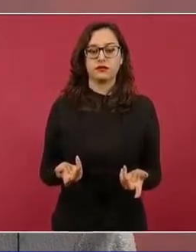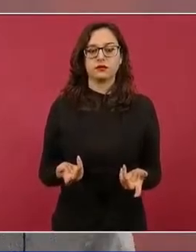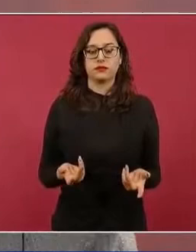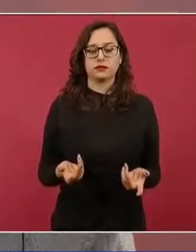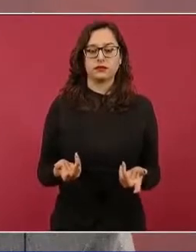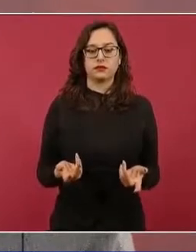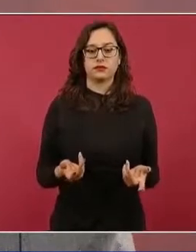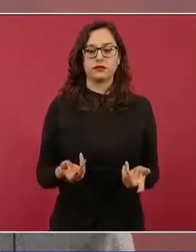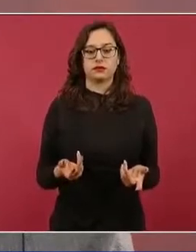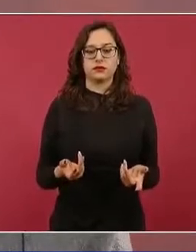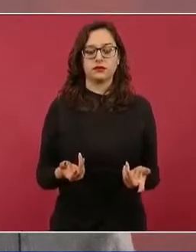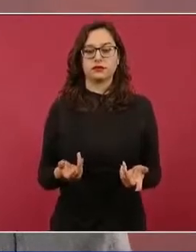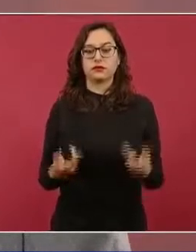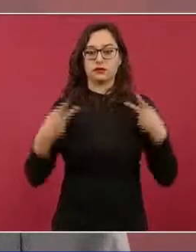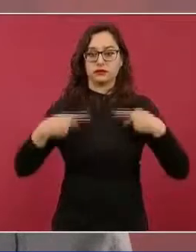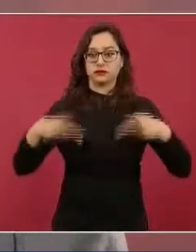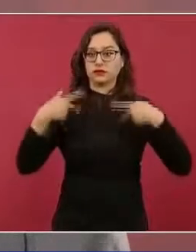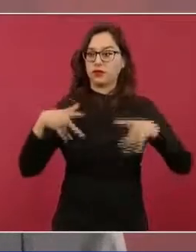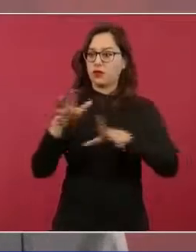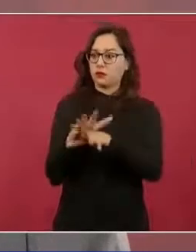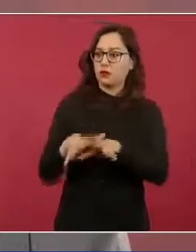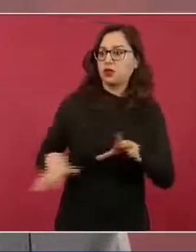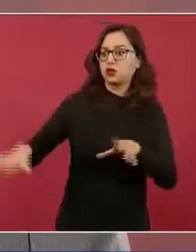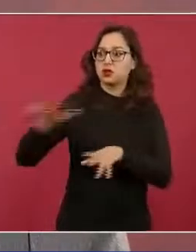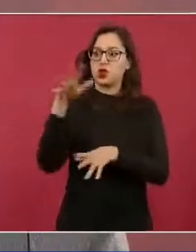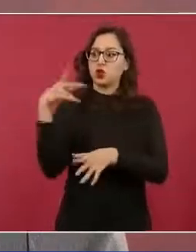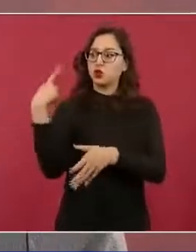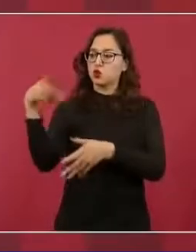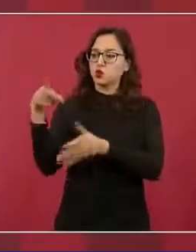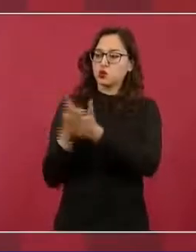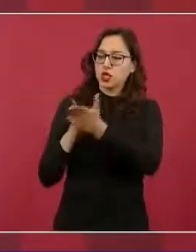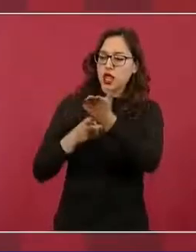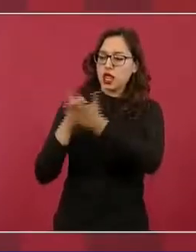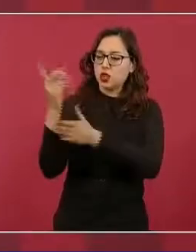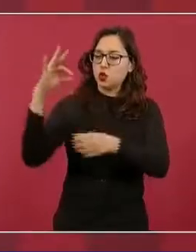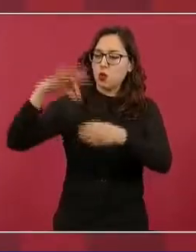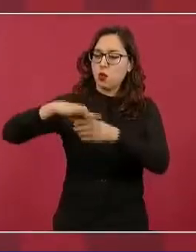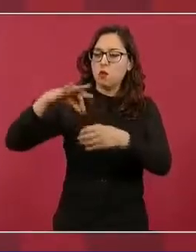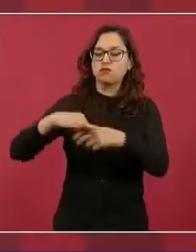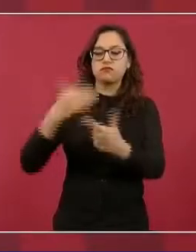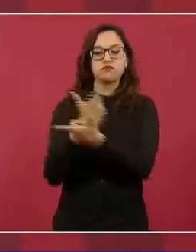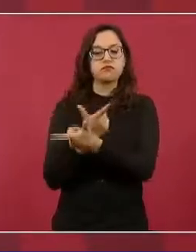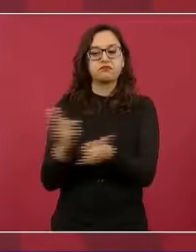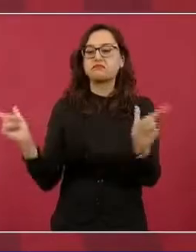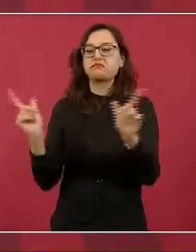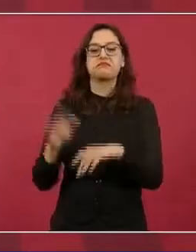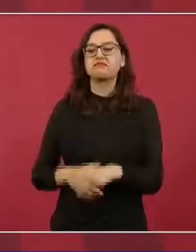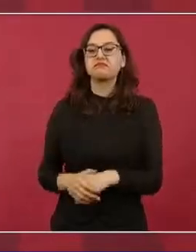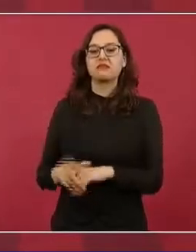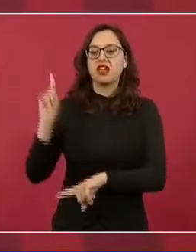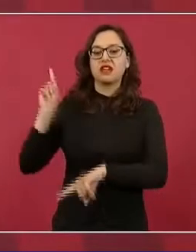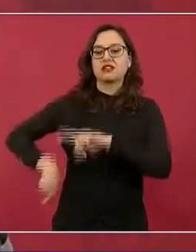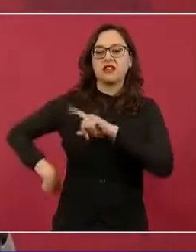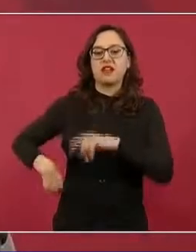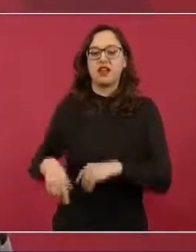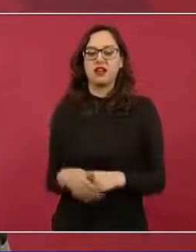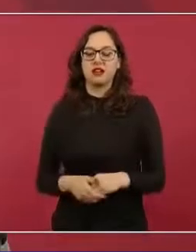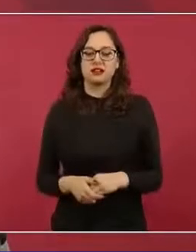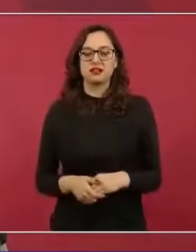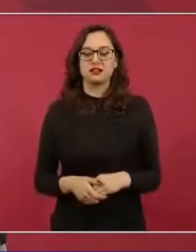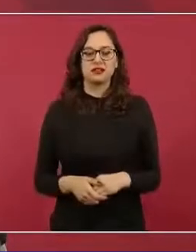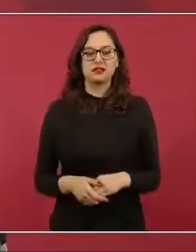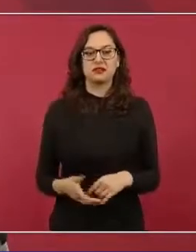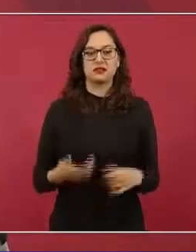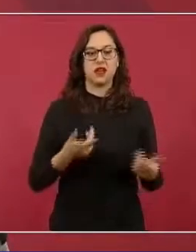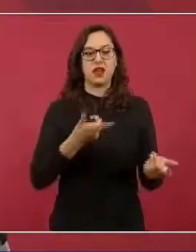el derecho del pueblo a elegir libremente a sus gobernantes. Un